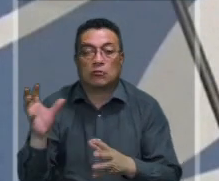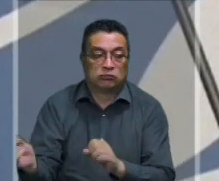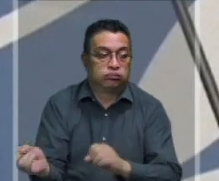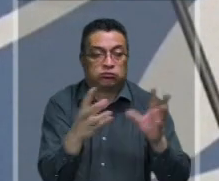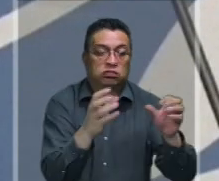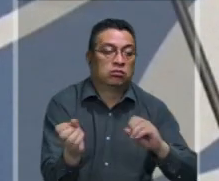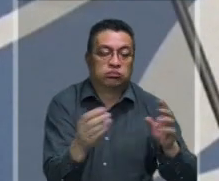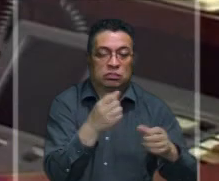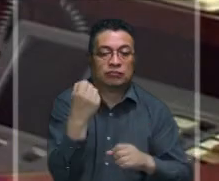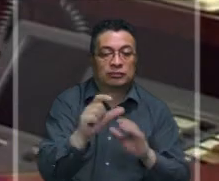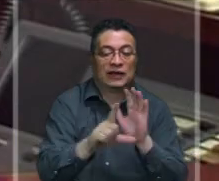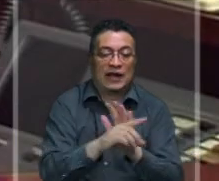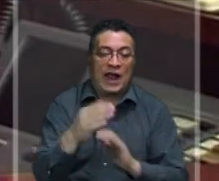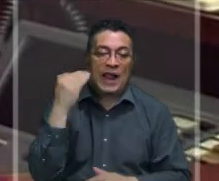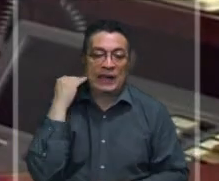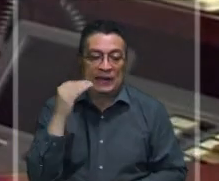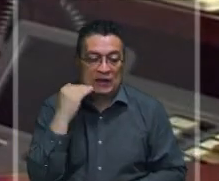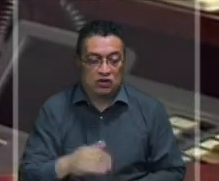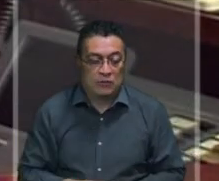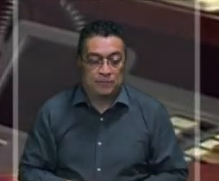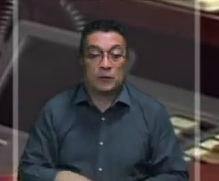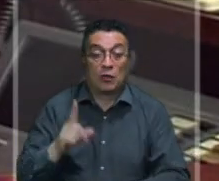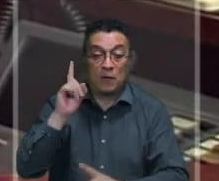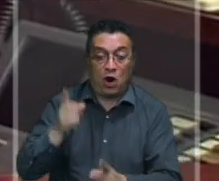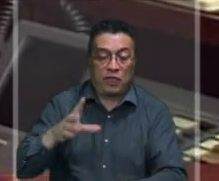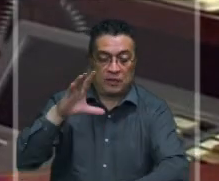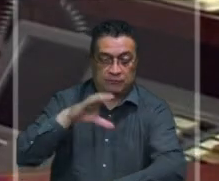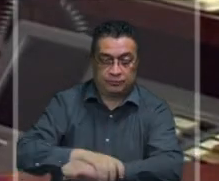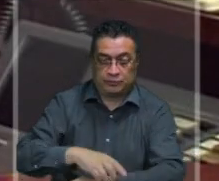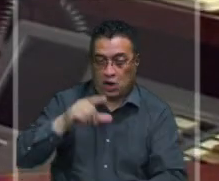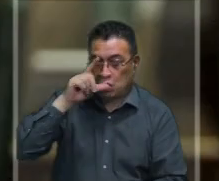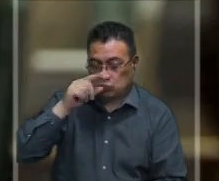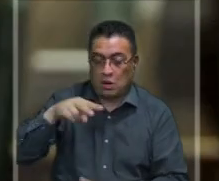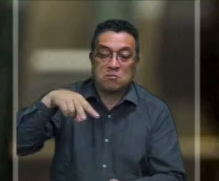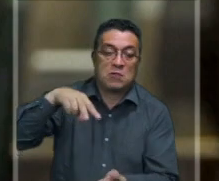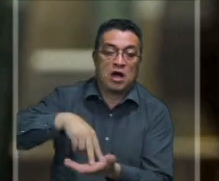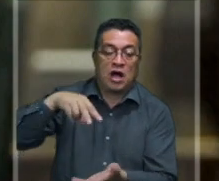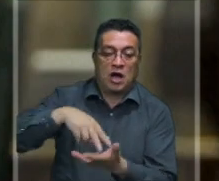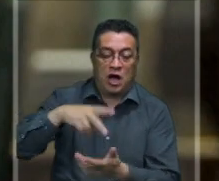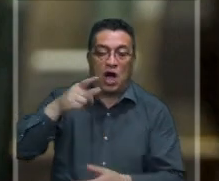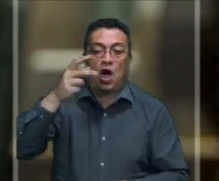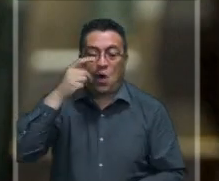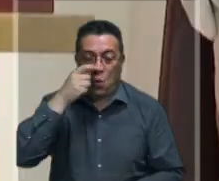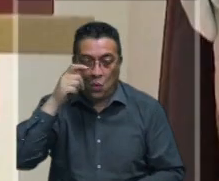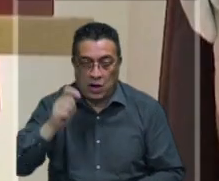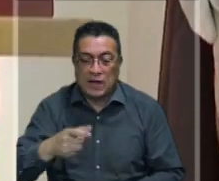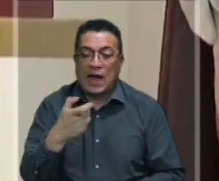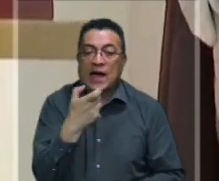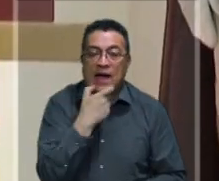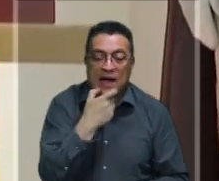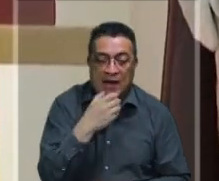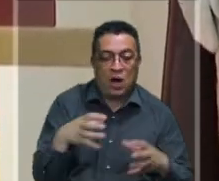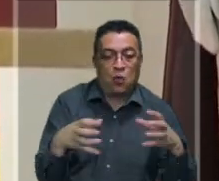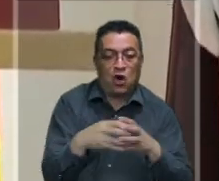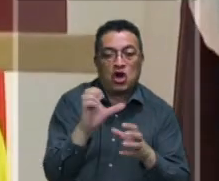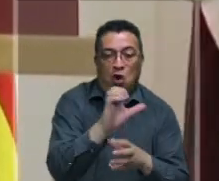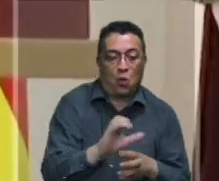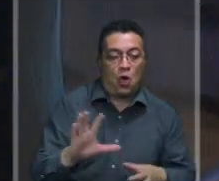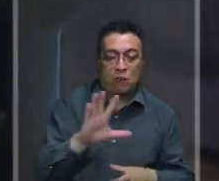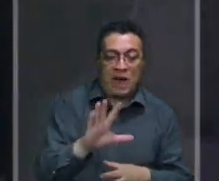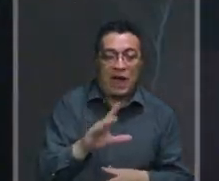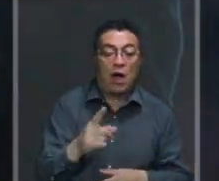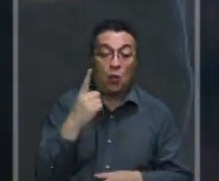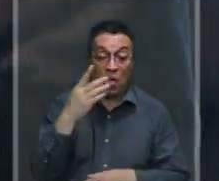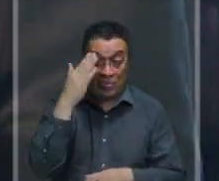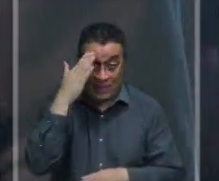ilegales. La orden de arresto contra Putin fue celebrada por los gobiernos de Ucrania, Reino Unido y la Unión Europea, mientras un día antes en